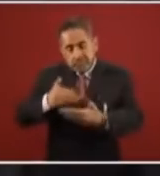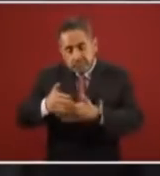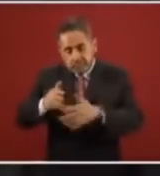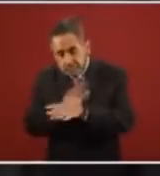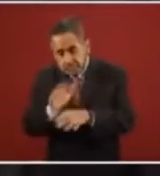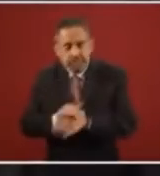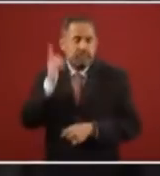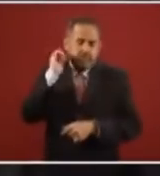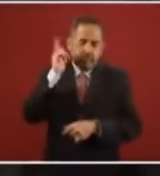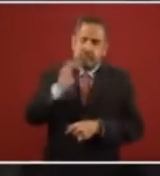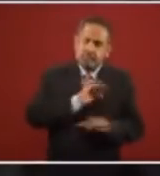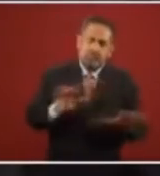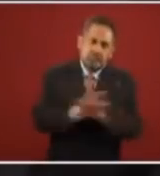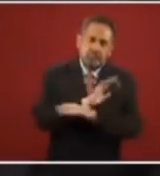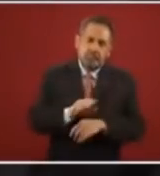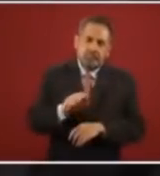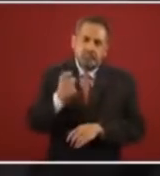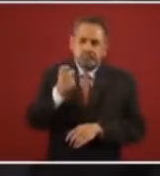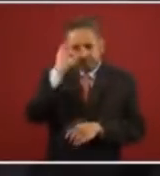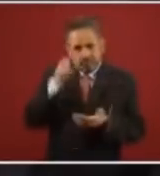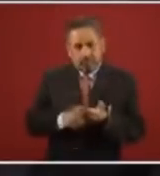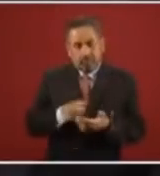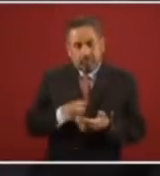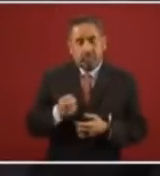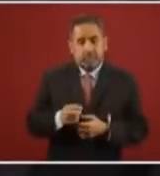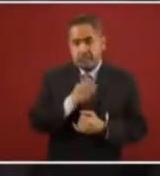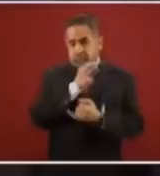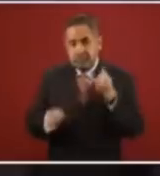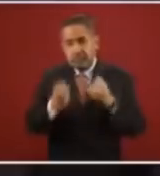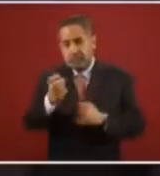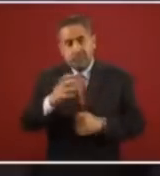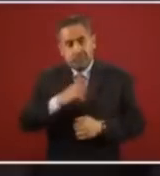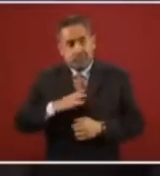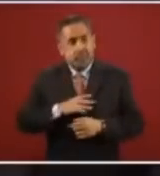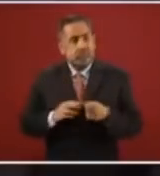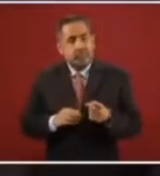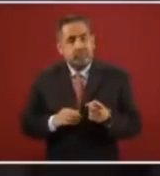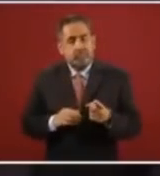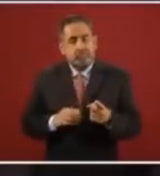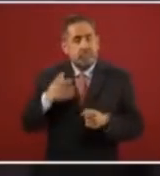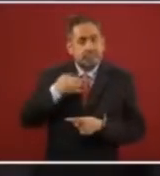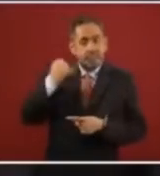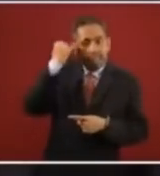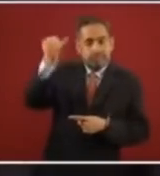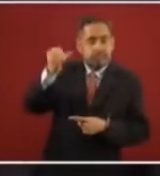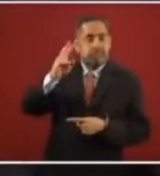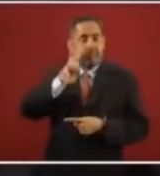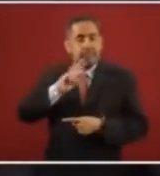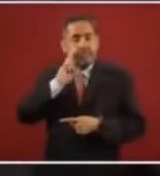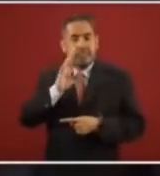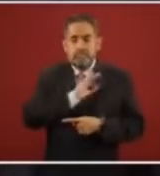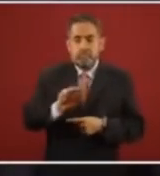pueda, porque creo que es importante. Finalmente, en este tema hay una idea de poder hacer